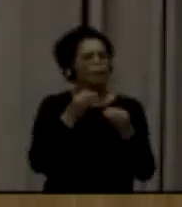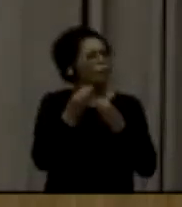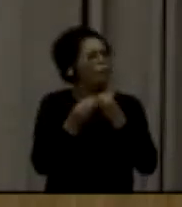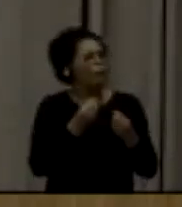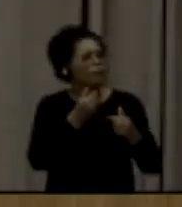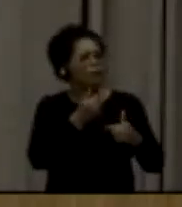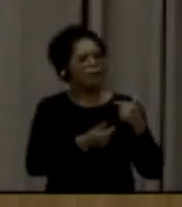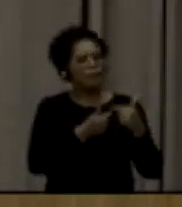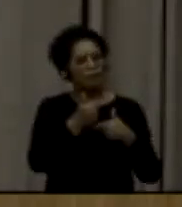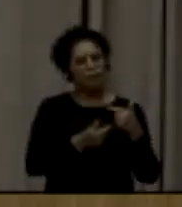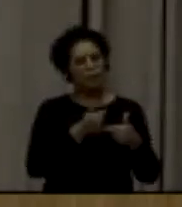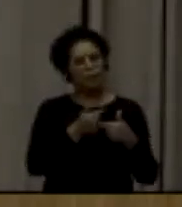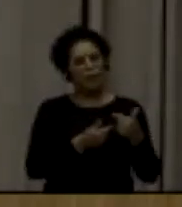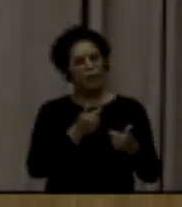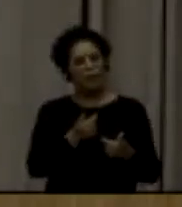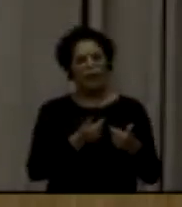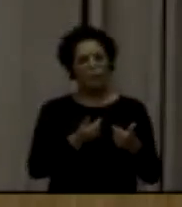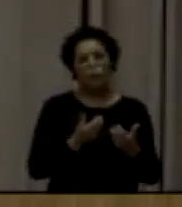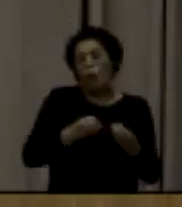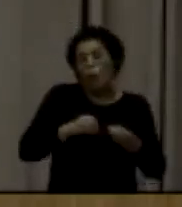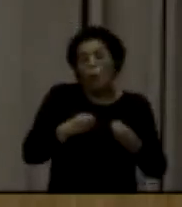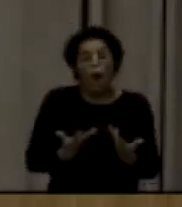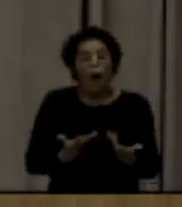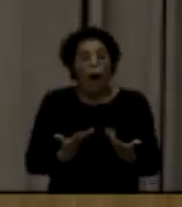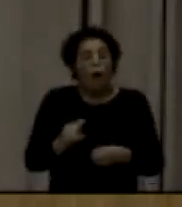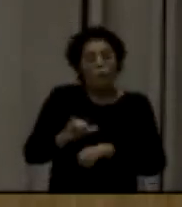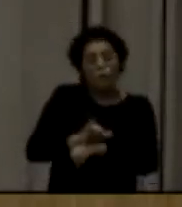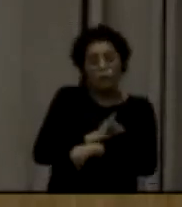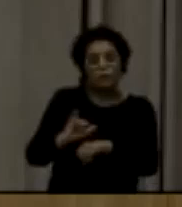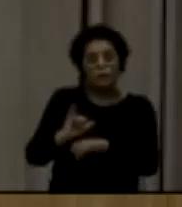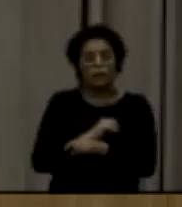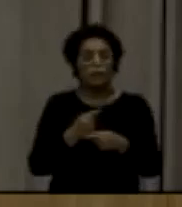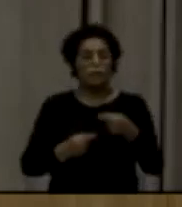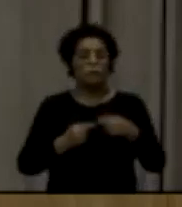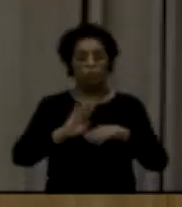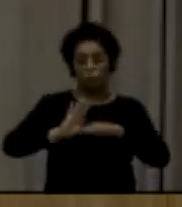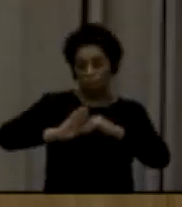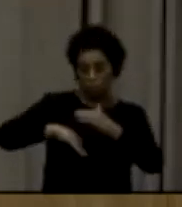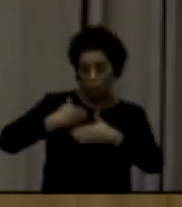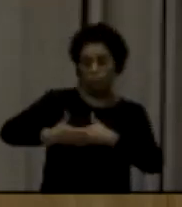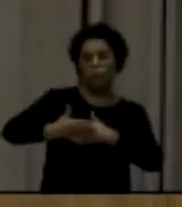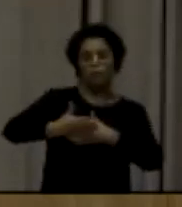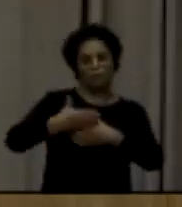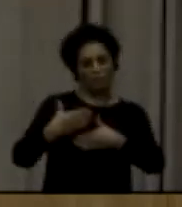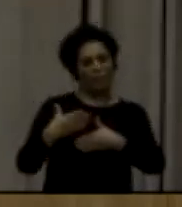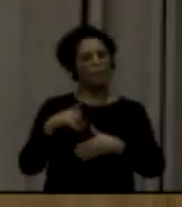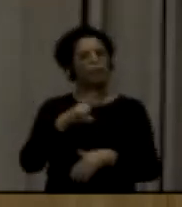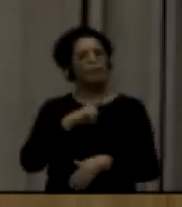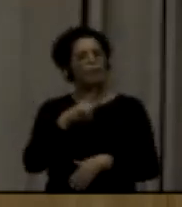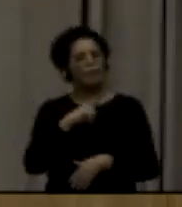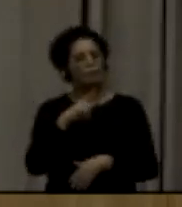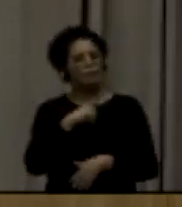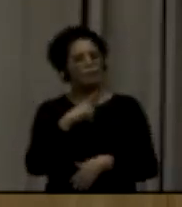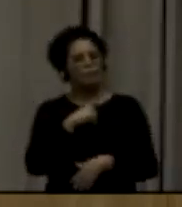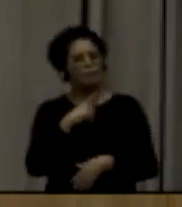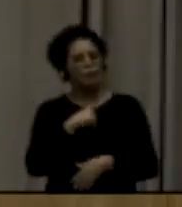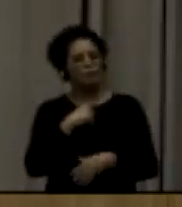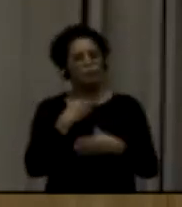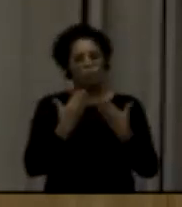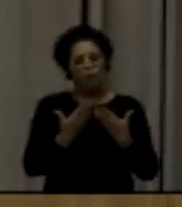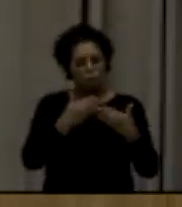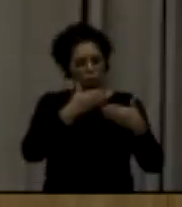y cualquier estrategia política para avanzar nosotros pienso tiene que pasar por ir revirtiendo alguno de estos